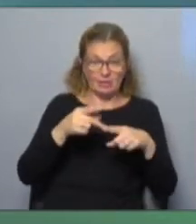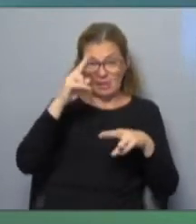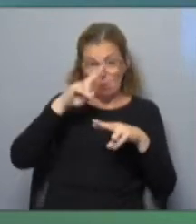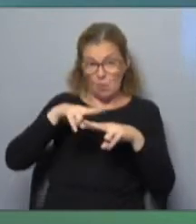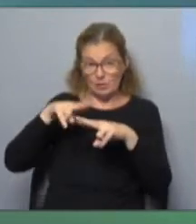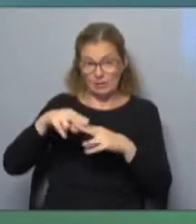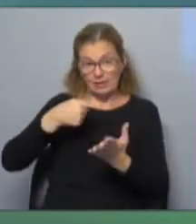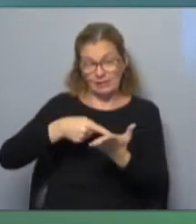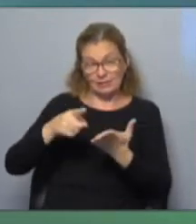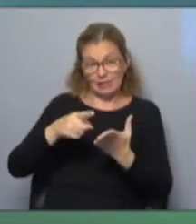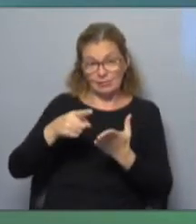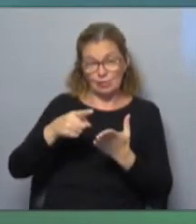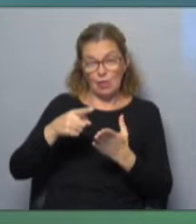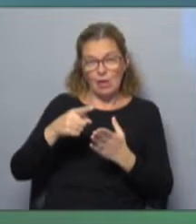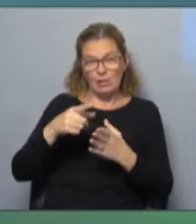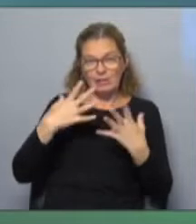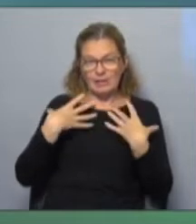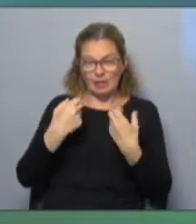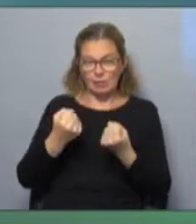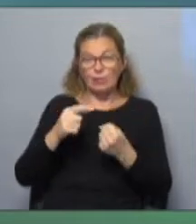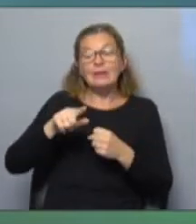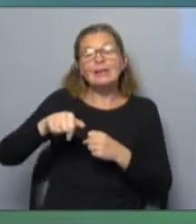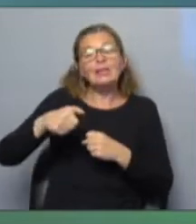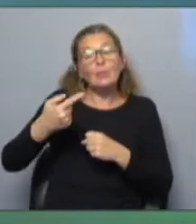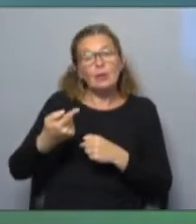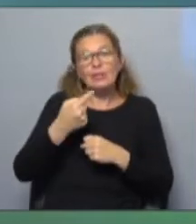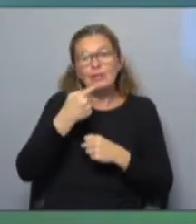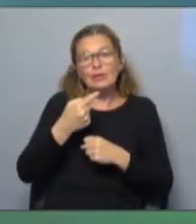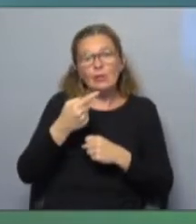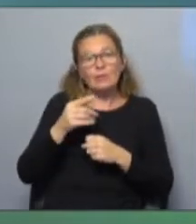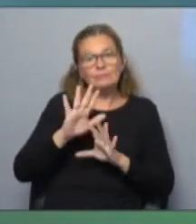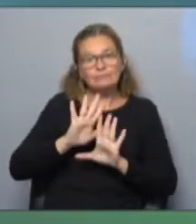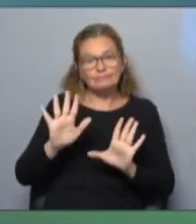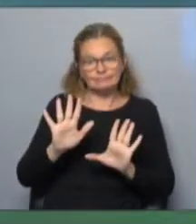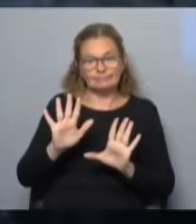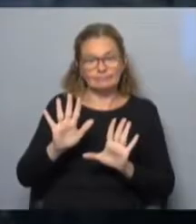en centros asistenciales y que posteriormente resultó sobreseído.